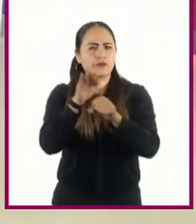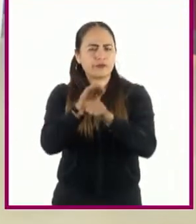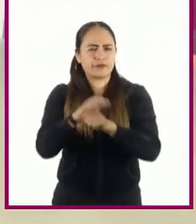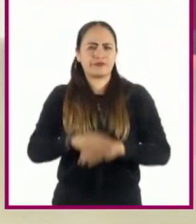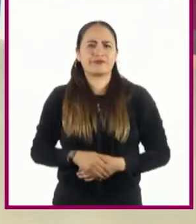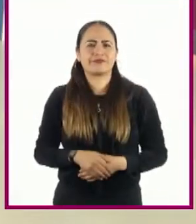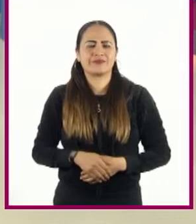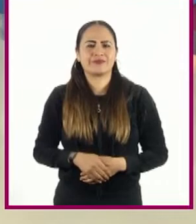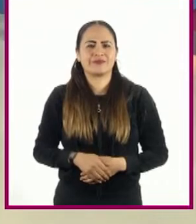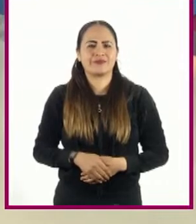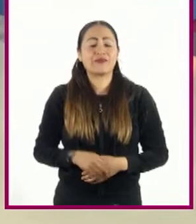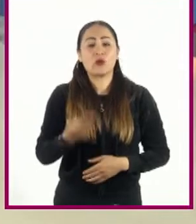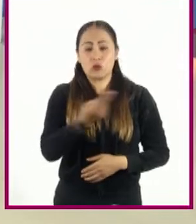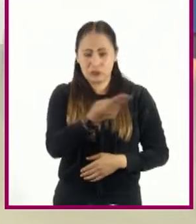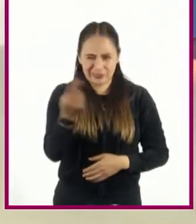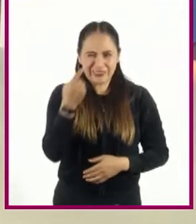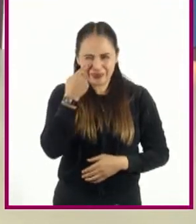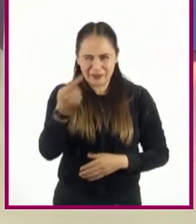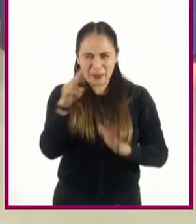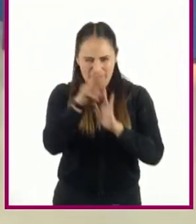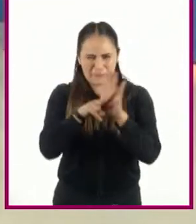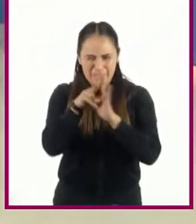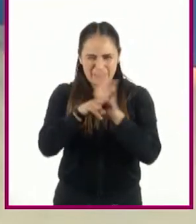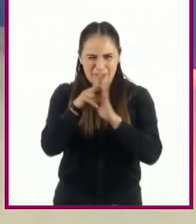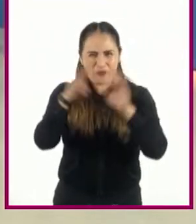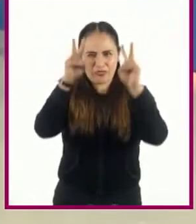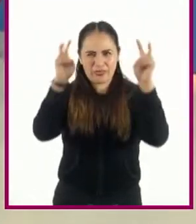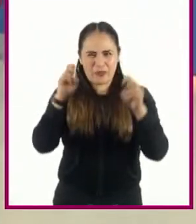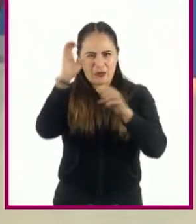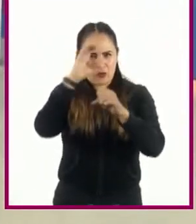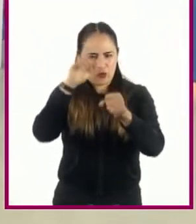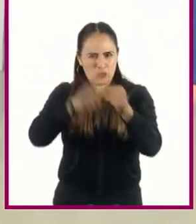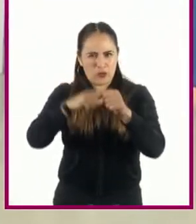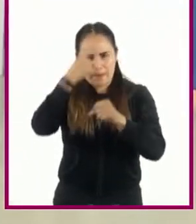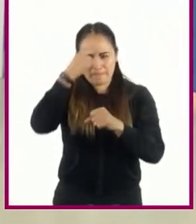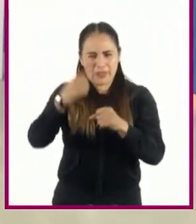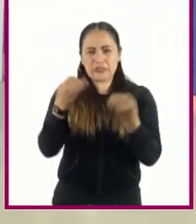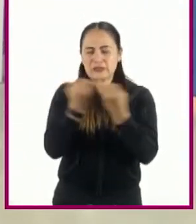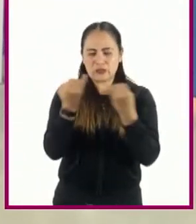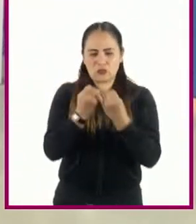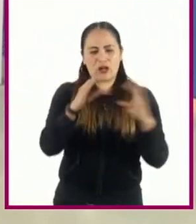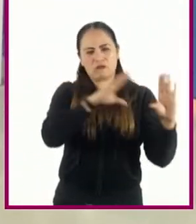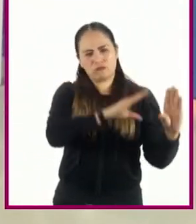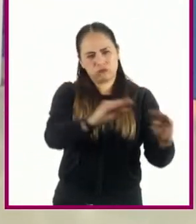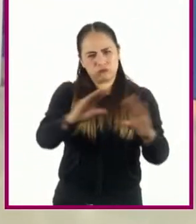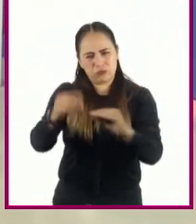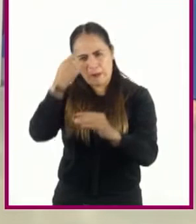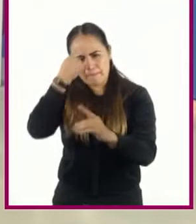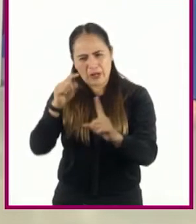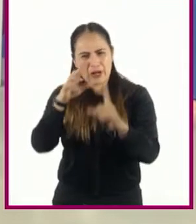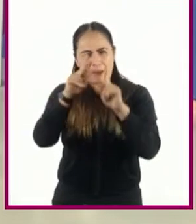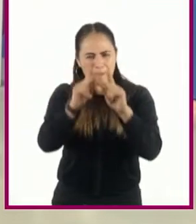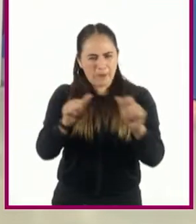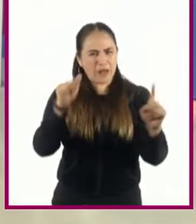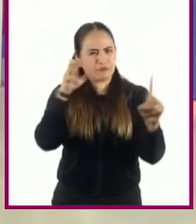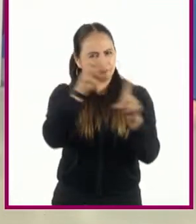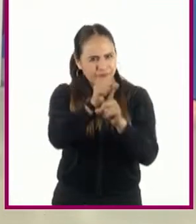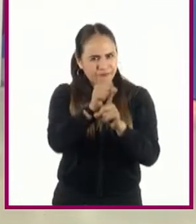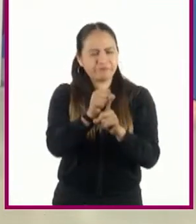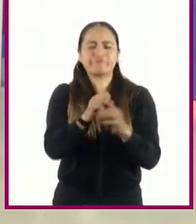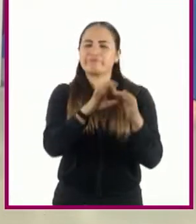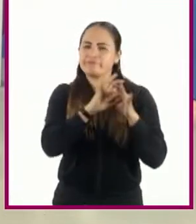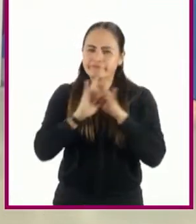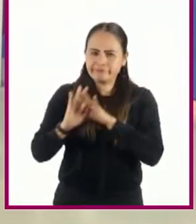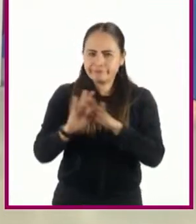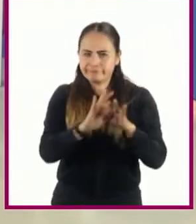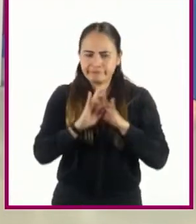Como apreciamos en el video, la cultura de paz y la educación para la paz van siempre de la mano e involucran una gran cantidad